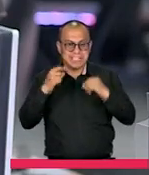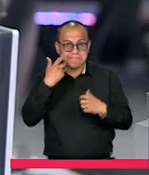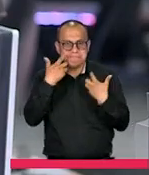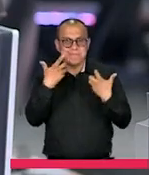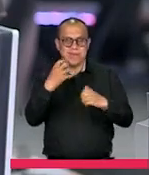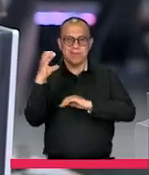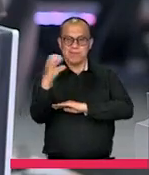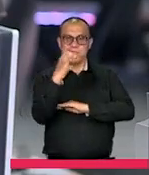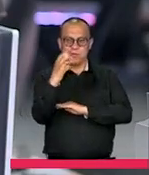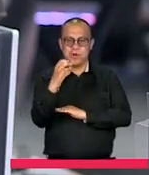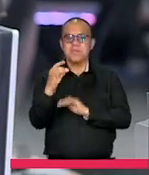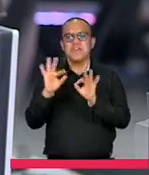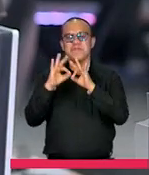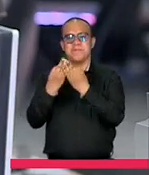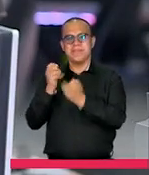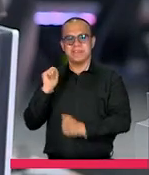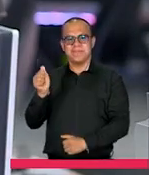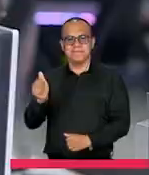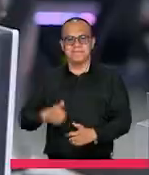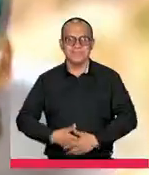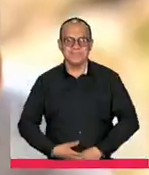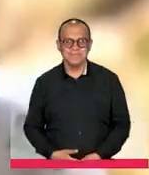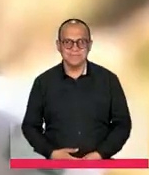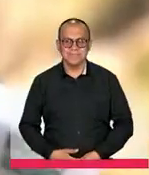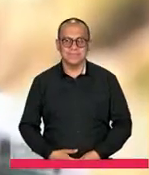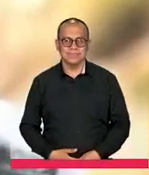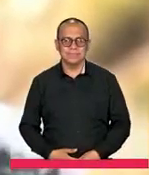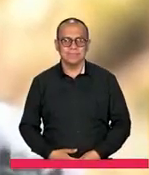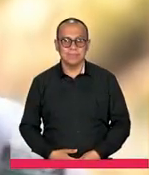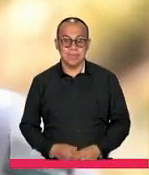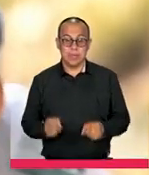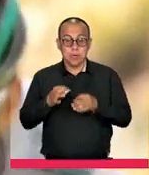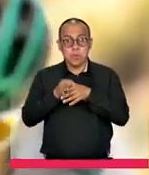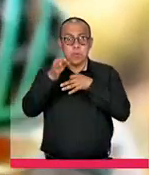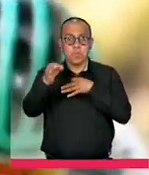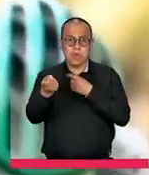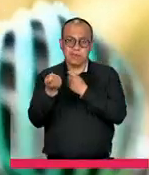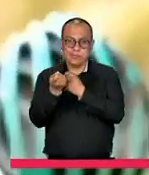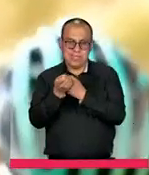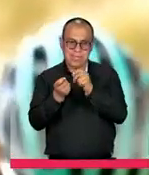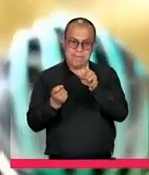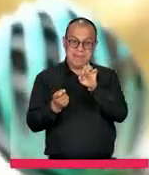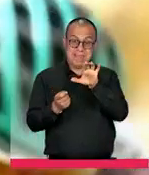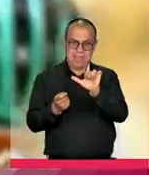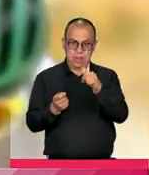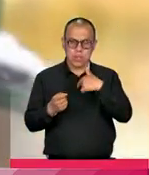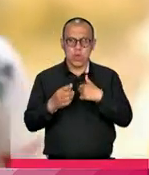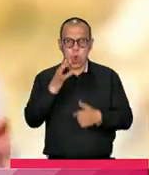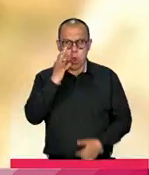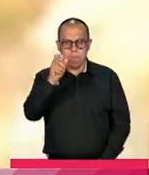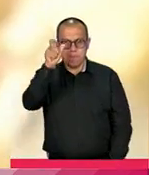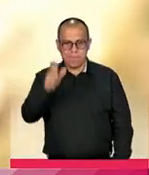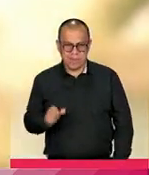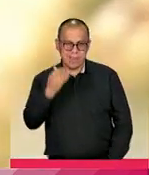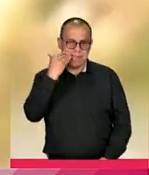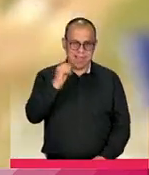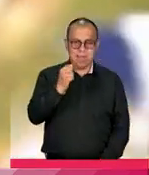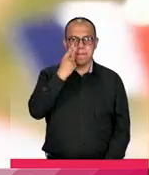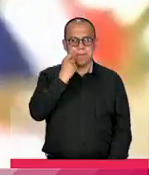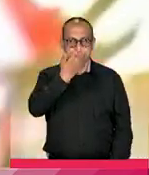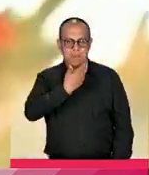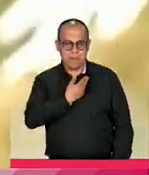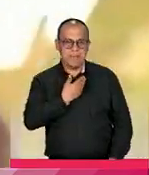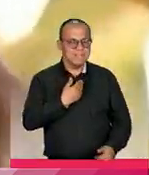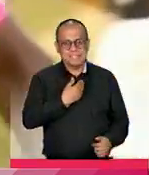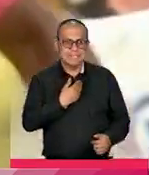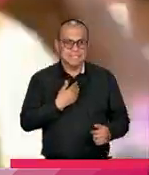para Colombia y para su familia. En una vereda cerca de Vergara, Cundinamarca, don Guillermo Martínez y doña Isabel Poveda